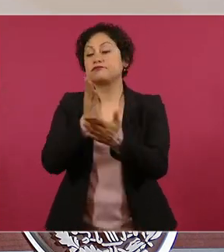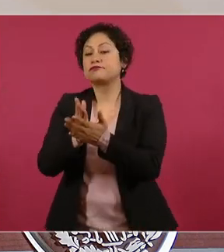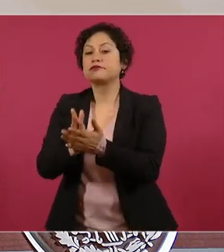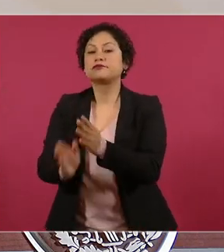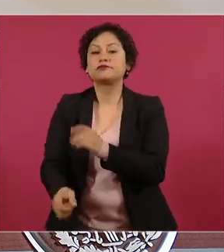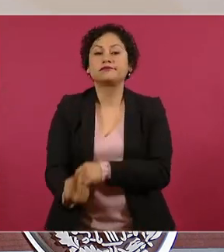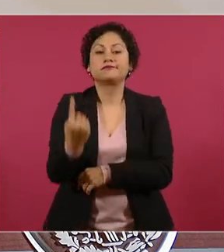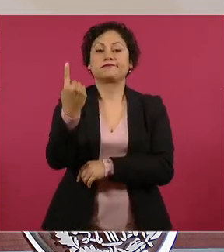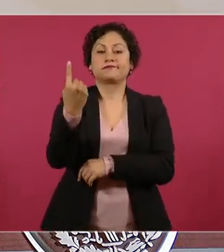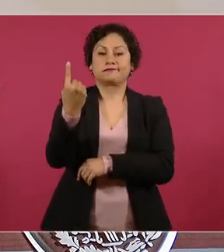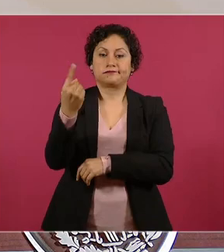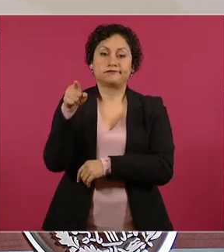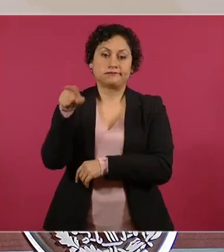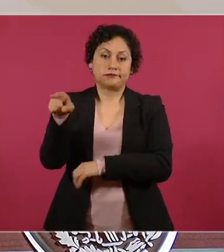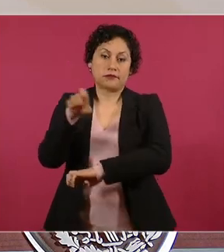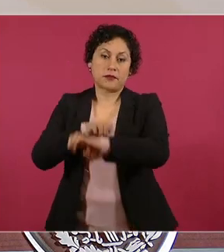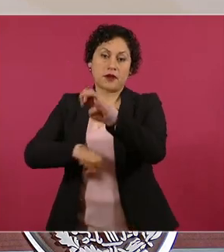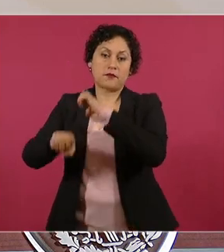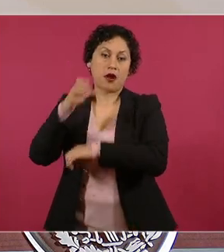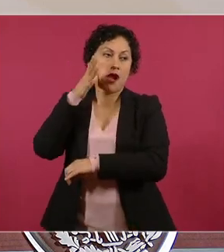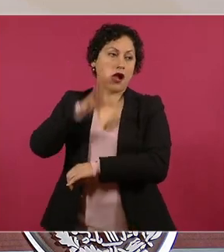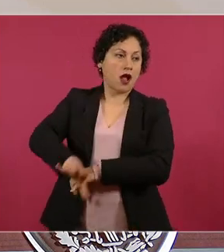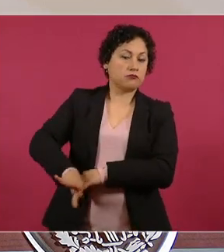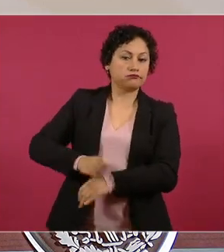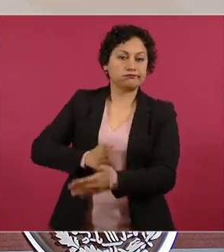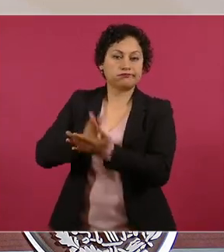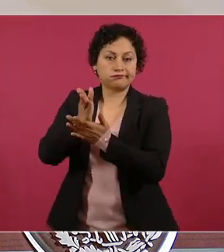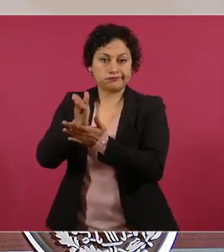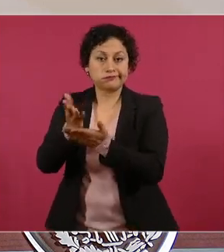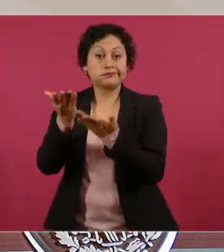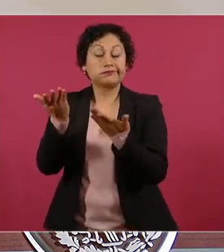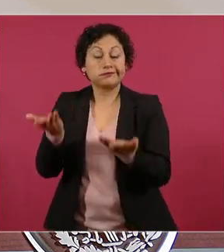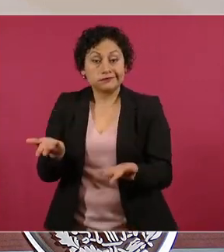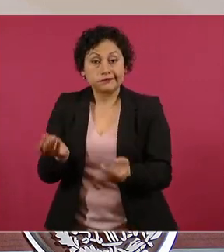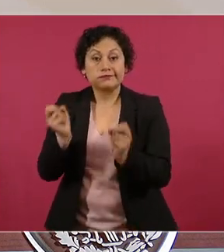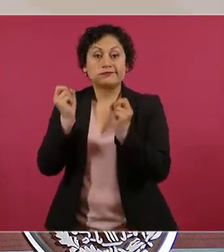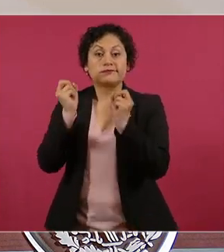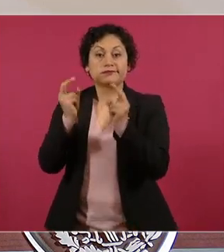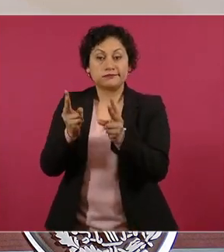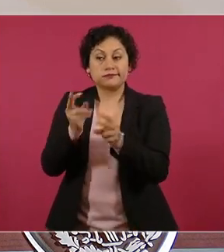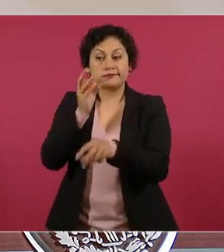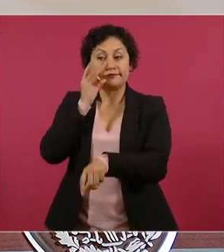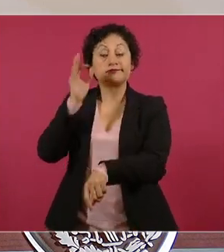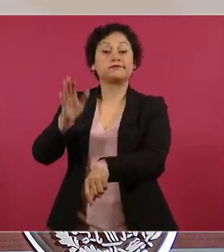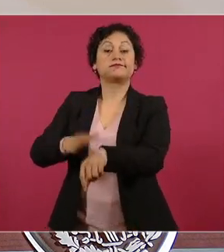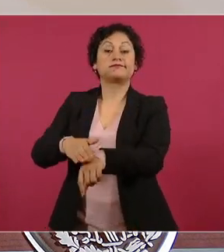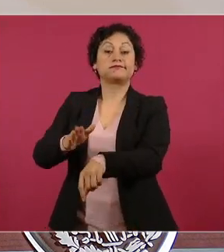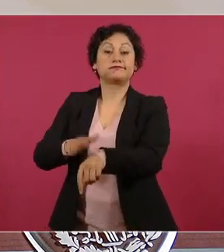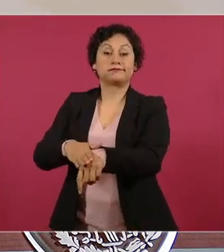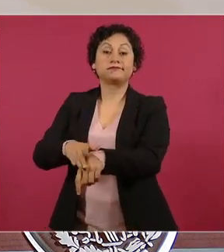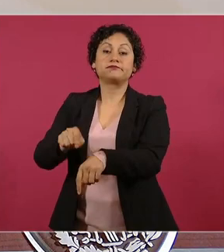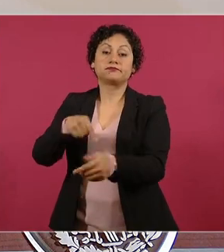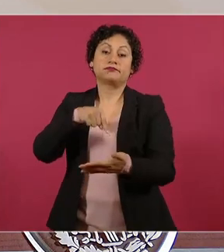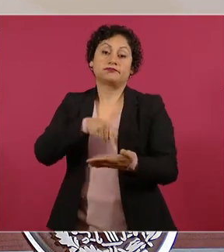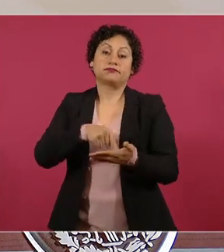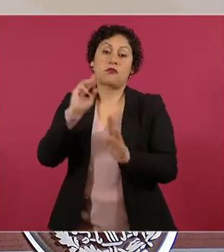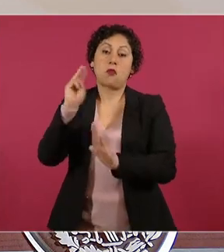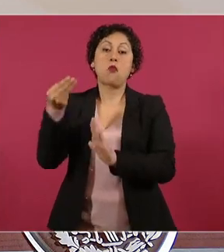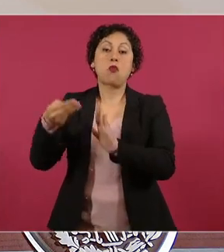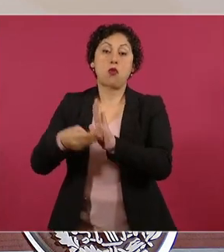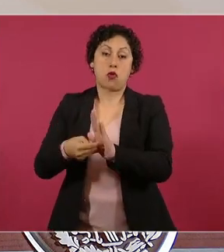una sola en la que la empresa se negó a ser verificada, razón por la cual de inicio se ha hecho acreedora a la multa